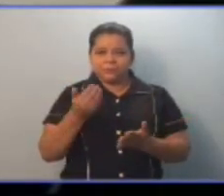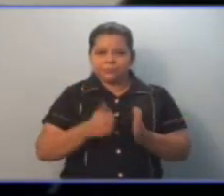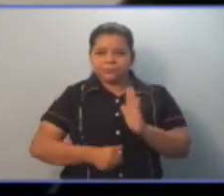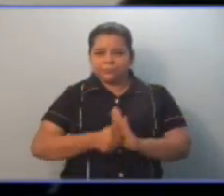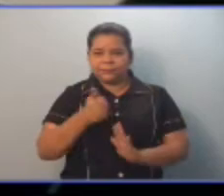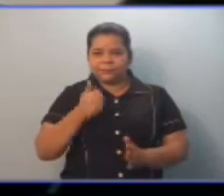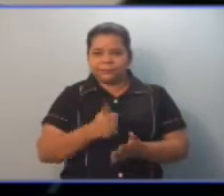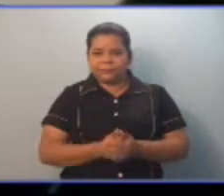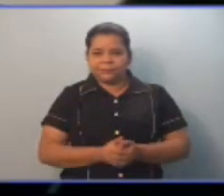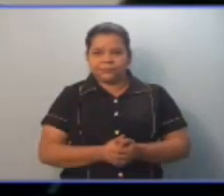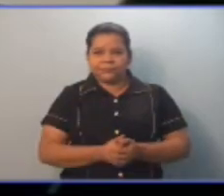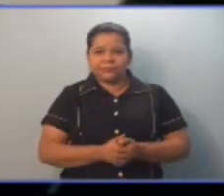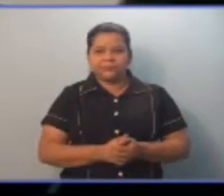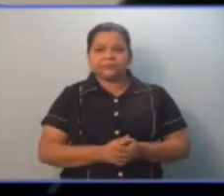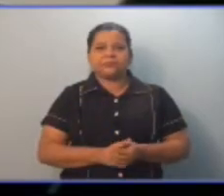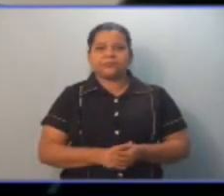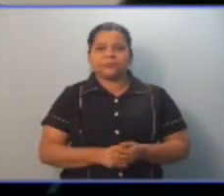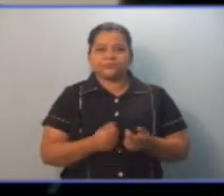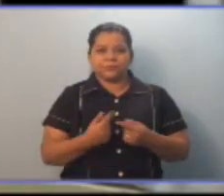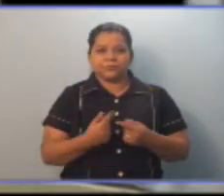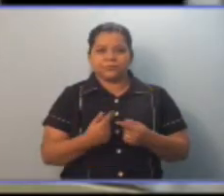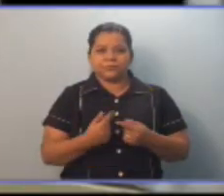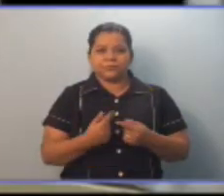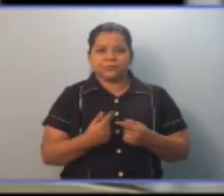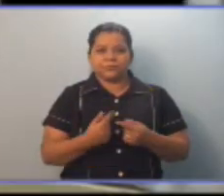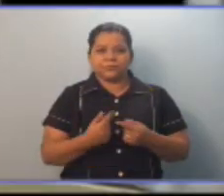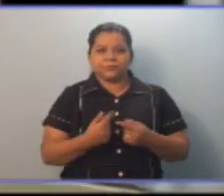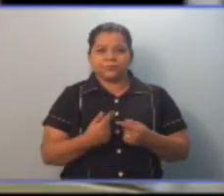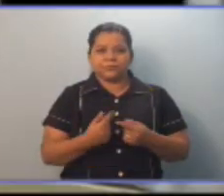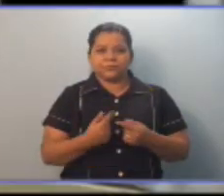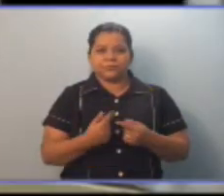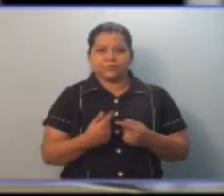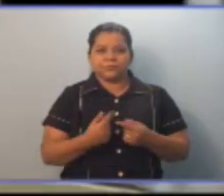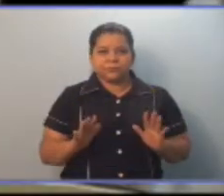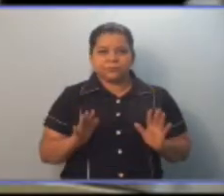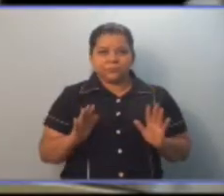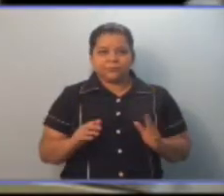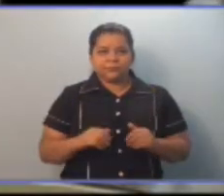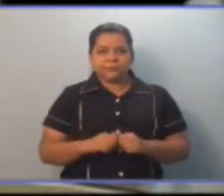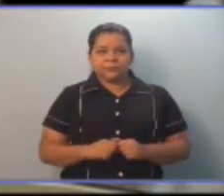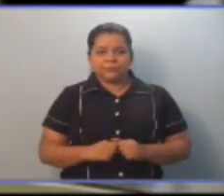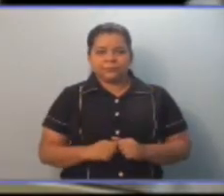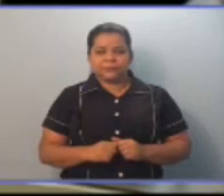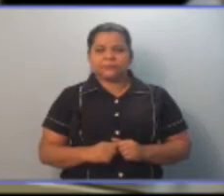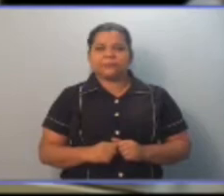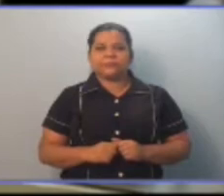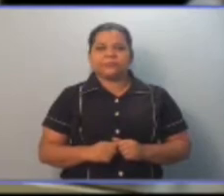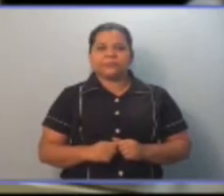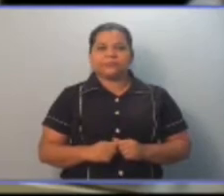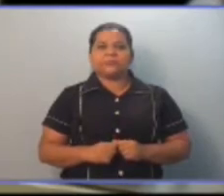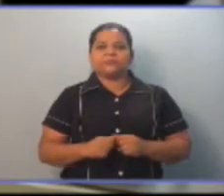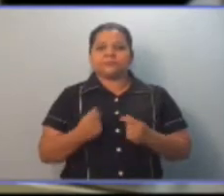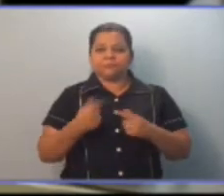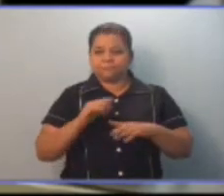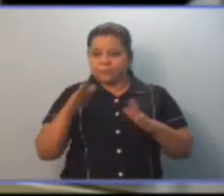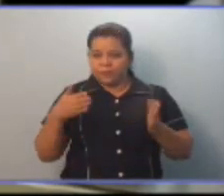hasta la fecha? ¿Qué cambios propondría desde lo que puede hacerse en la Corte